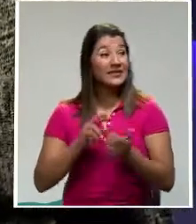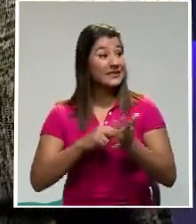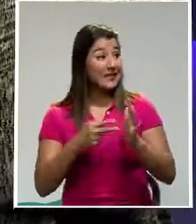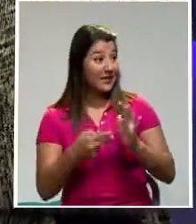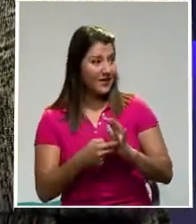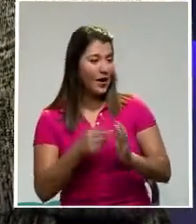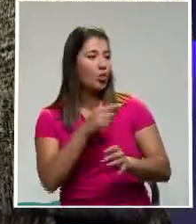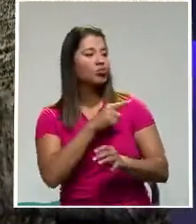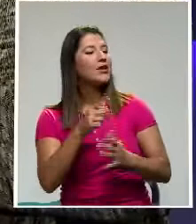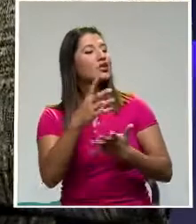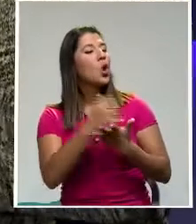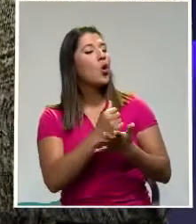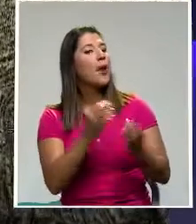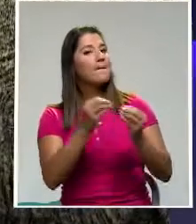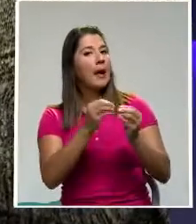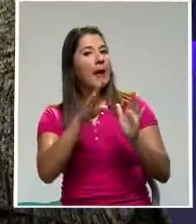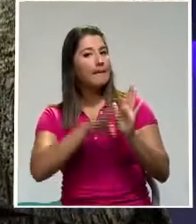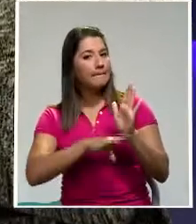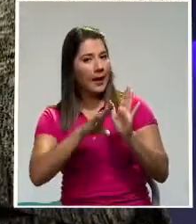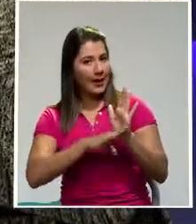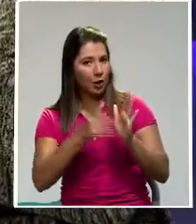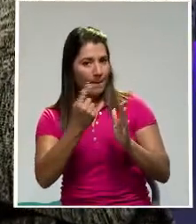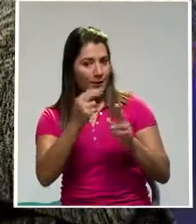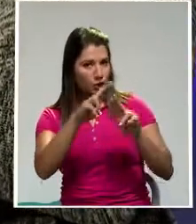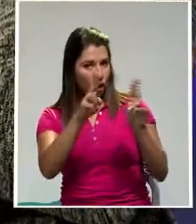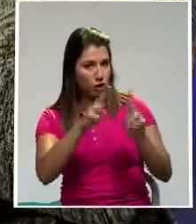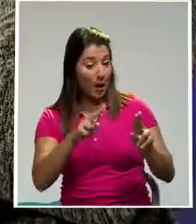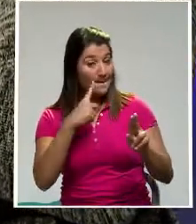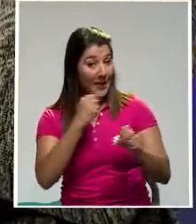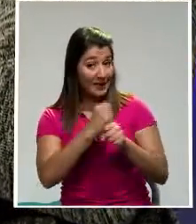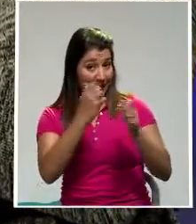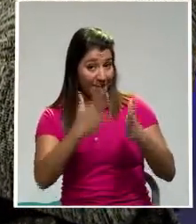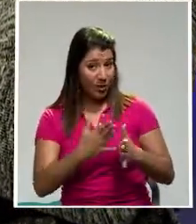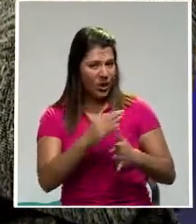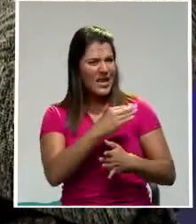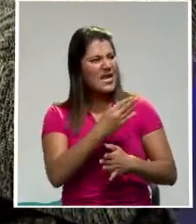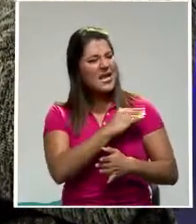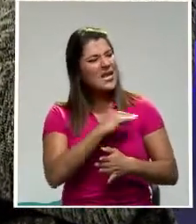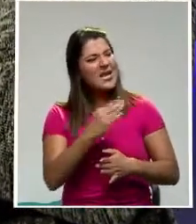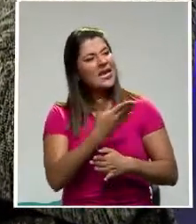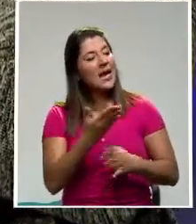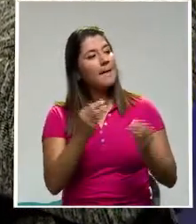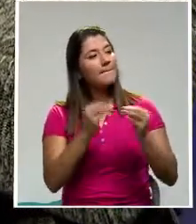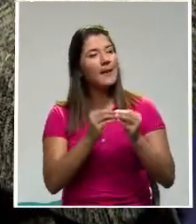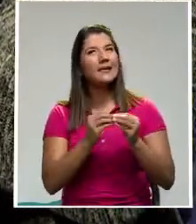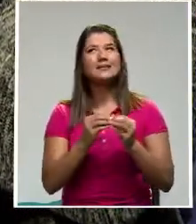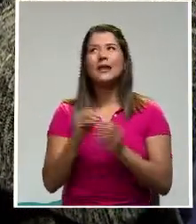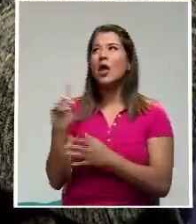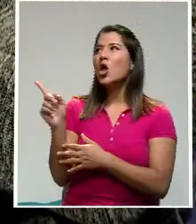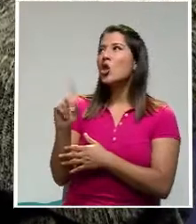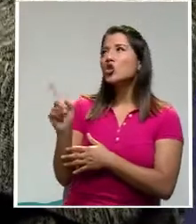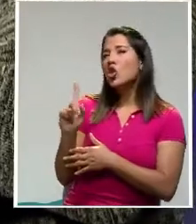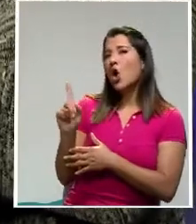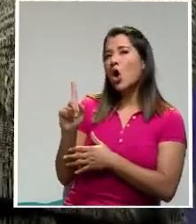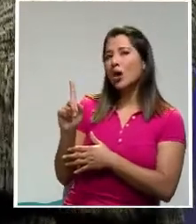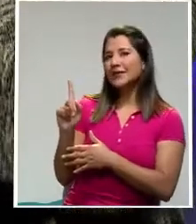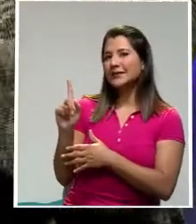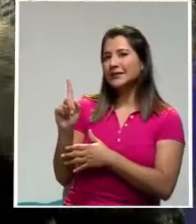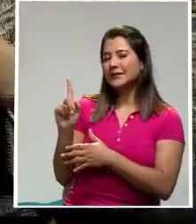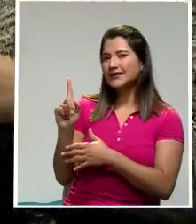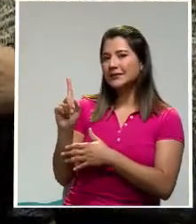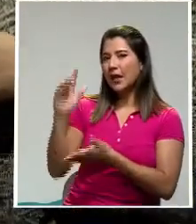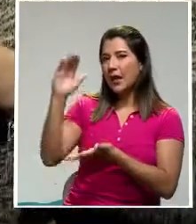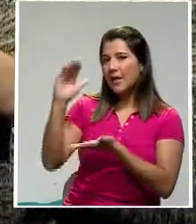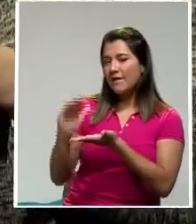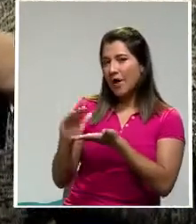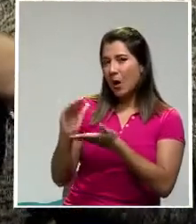un descuento en internet y en qué más. No tanto es un descuento, sino que de